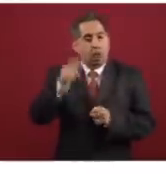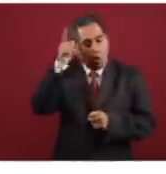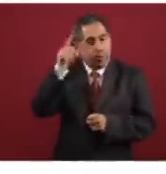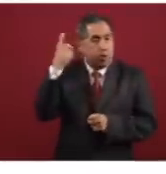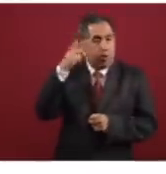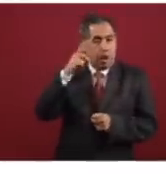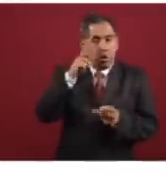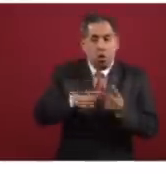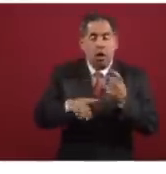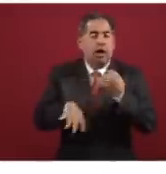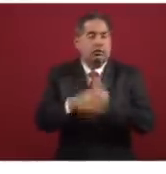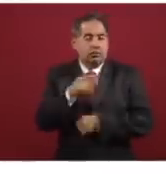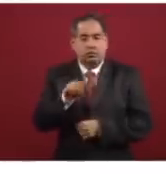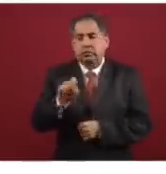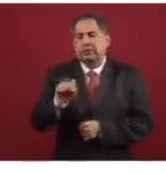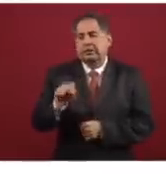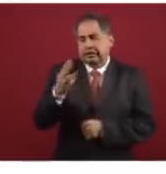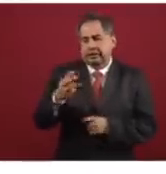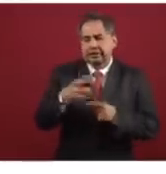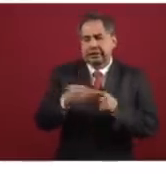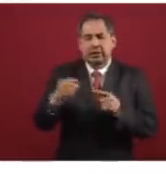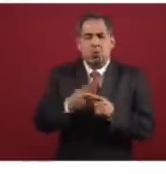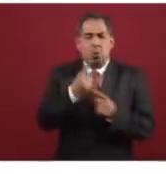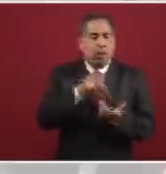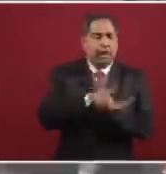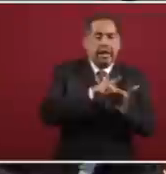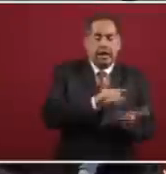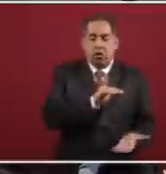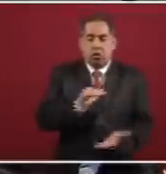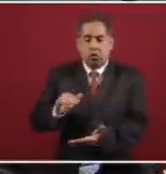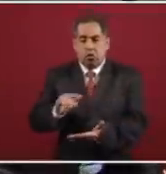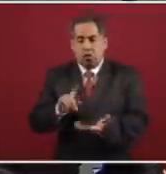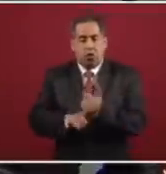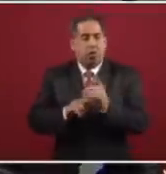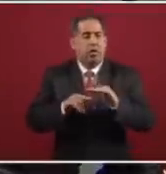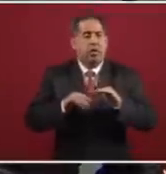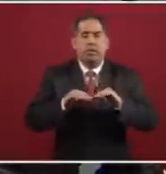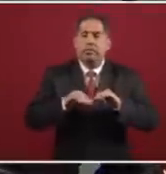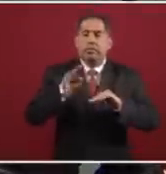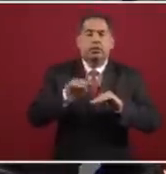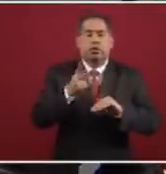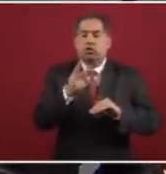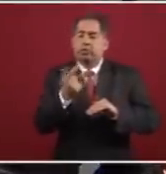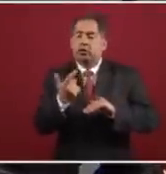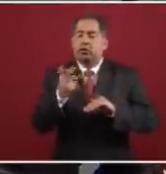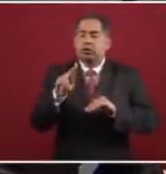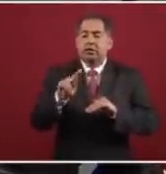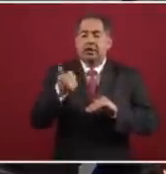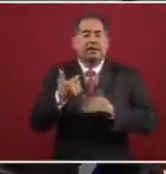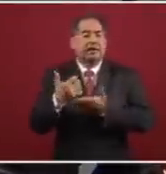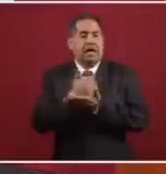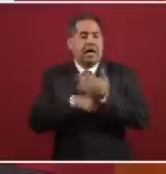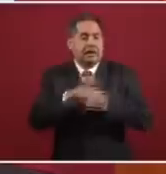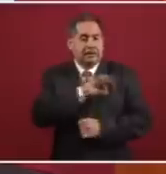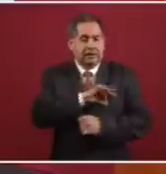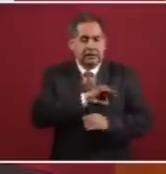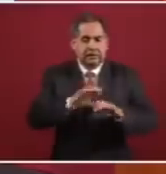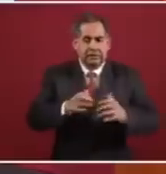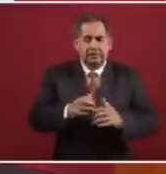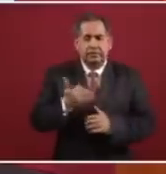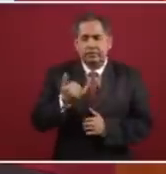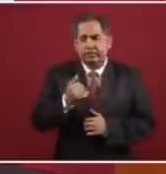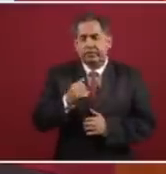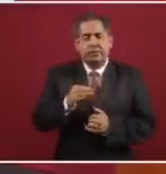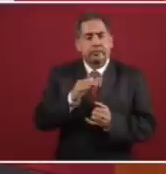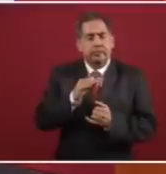Durango, 14 pesos 63 centavos por kilo, con un margen de 2 pesos 86 centavos. Y